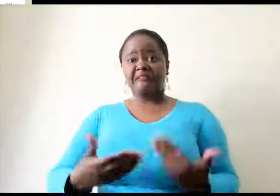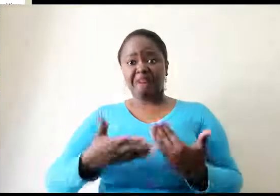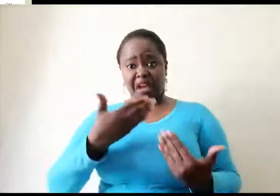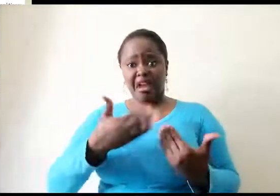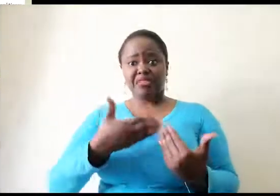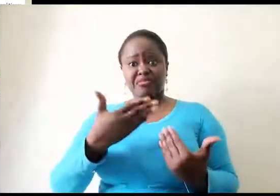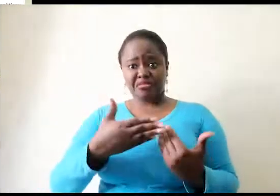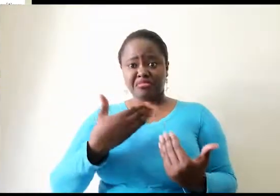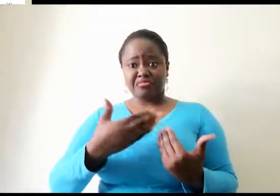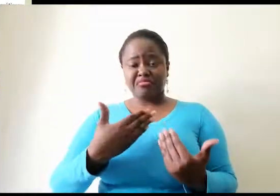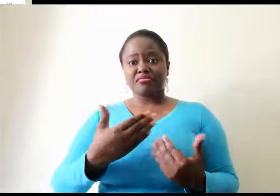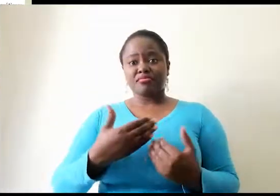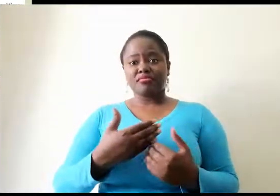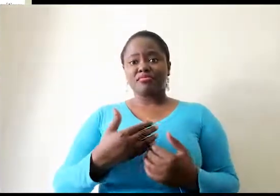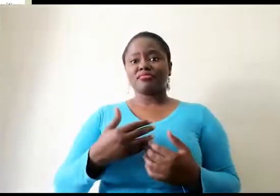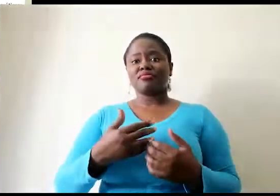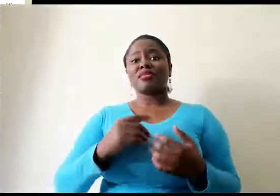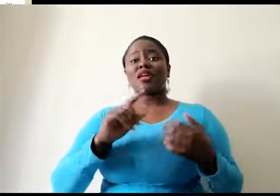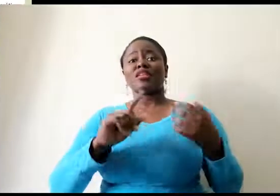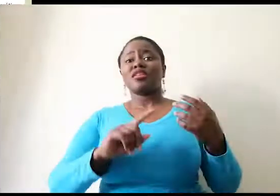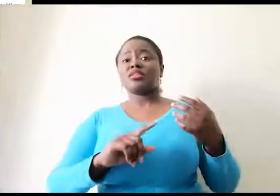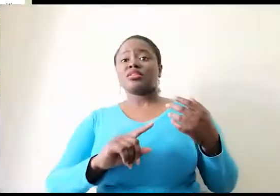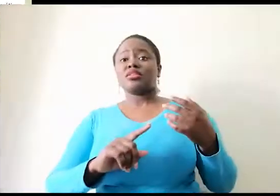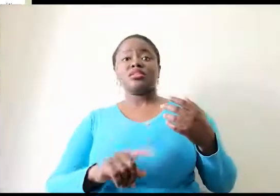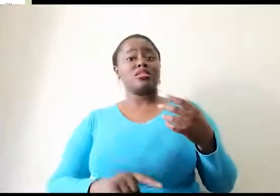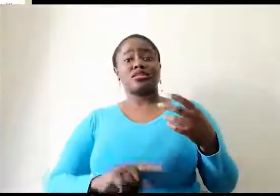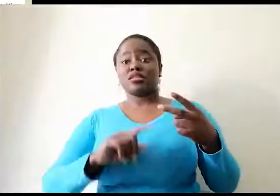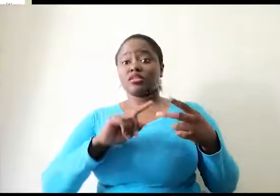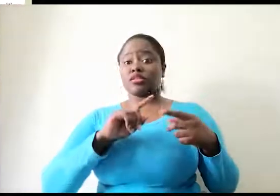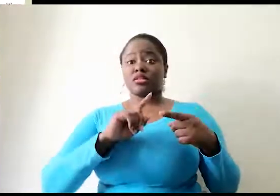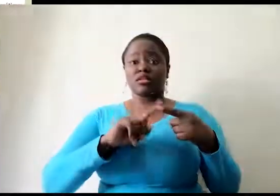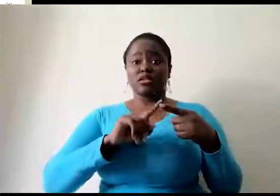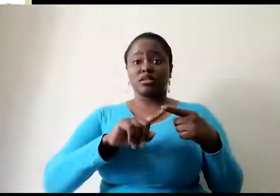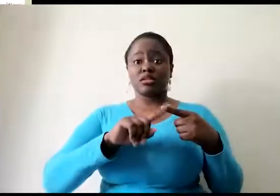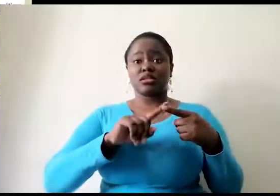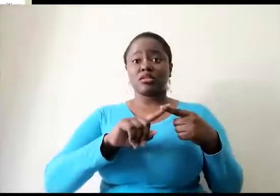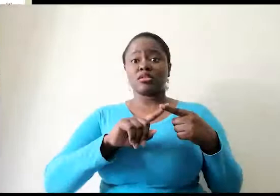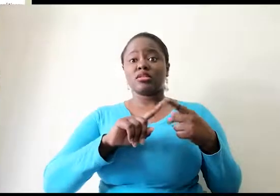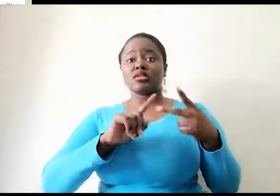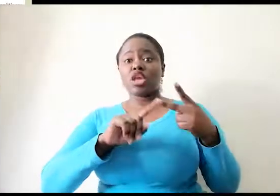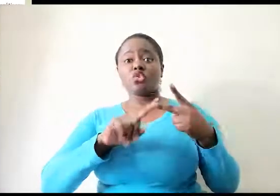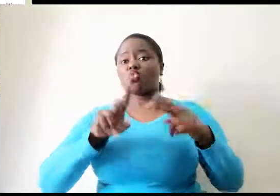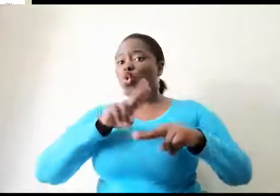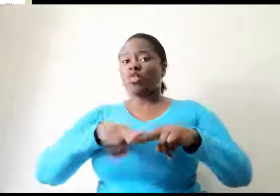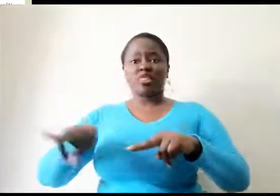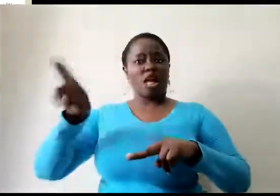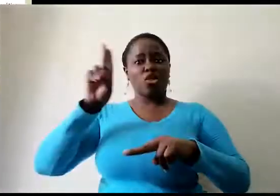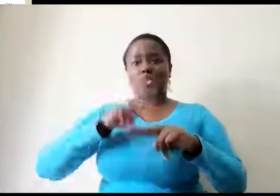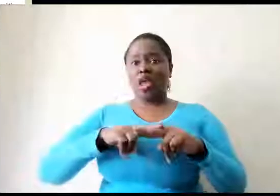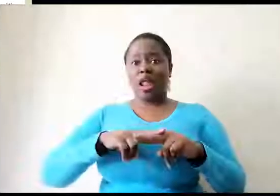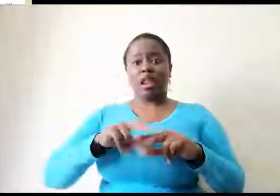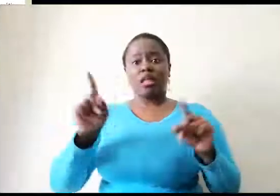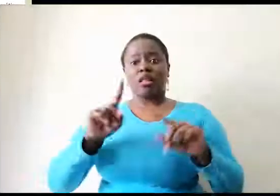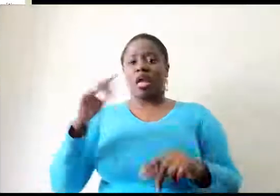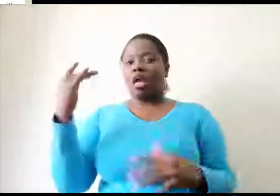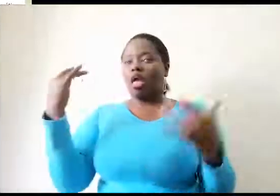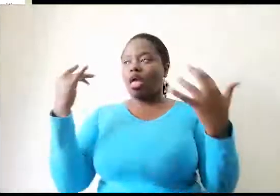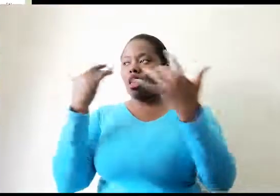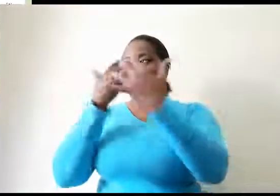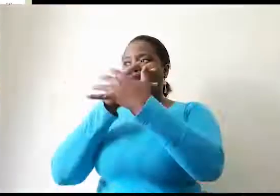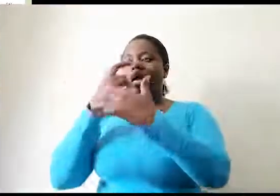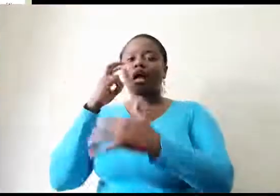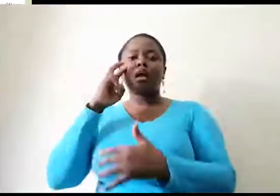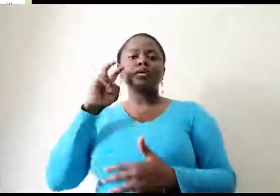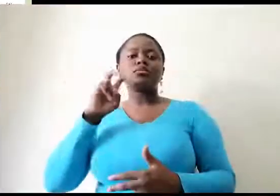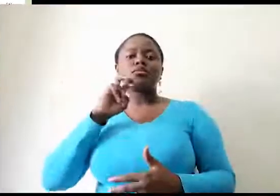satisfacer. Segundo, los naturales pero no necesarios, como los eróticos. No son difíciles